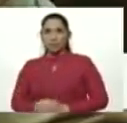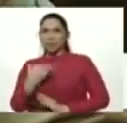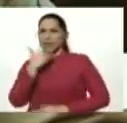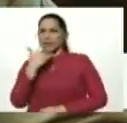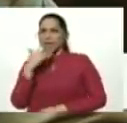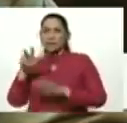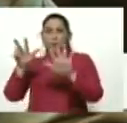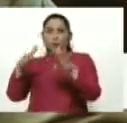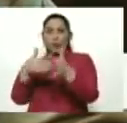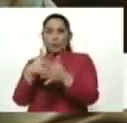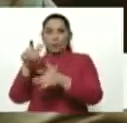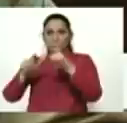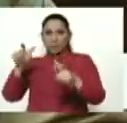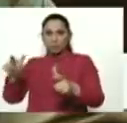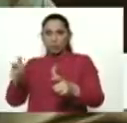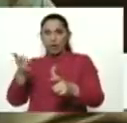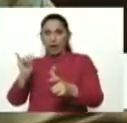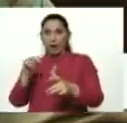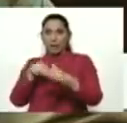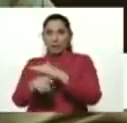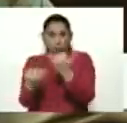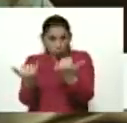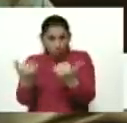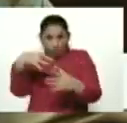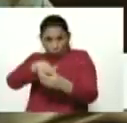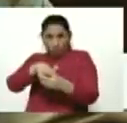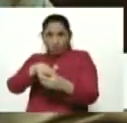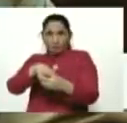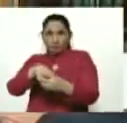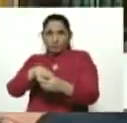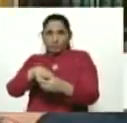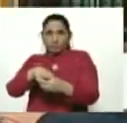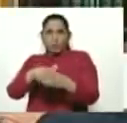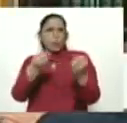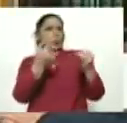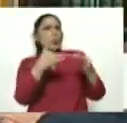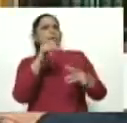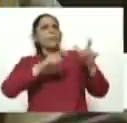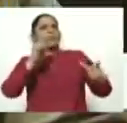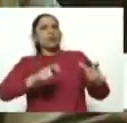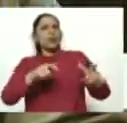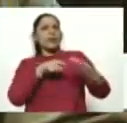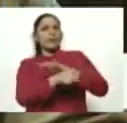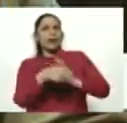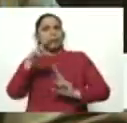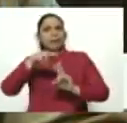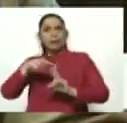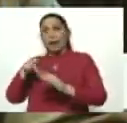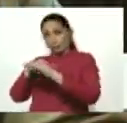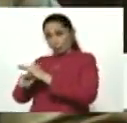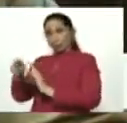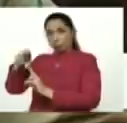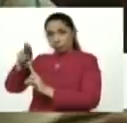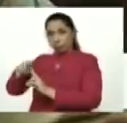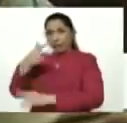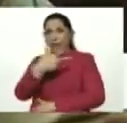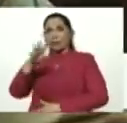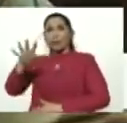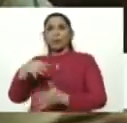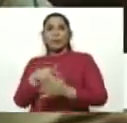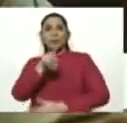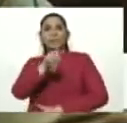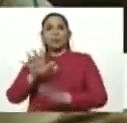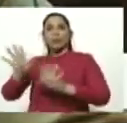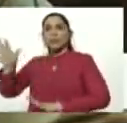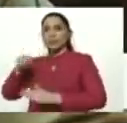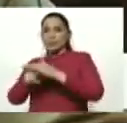8.000 personas están allí en el estado. En este momento en cuarentena. En este momento. ¿Cuánta gente ha ingresado por el Táchira? Por el Táchira hemos tenido